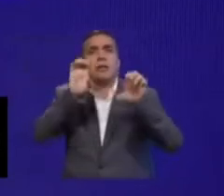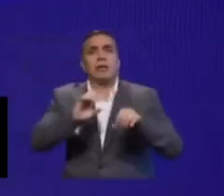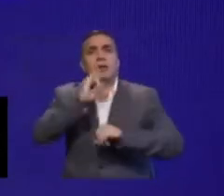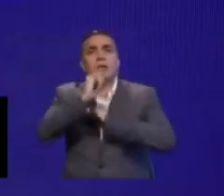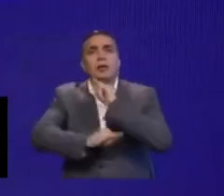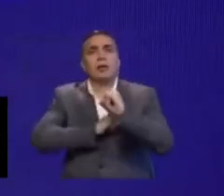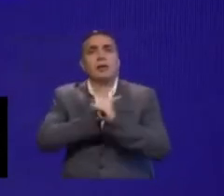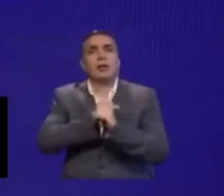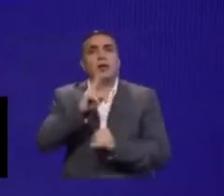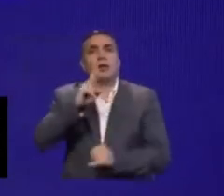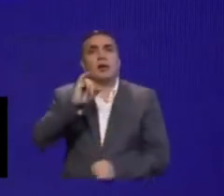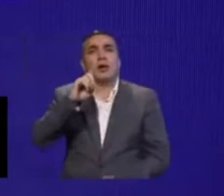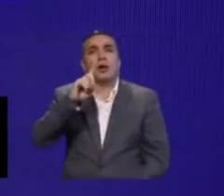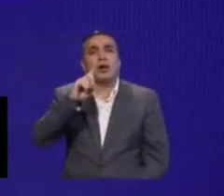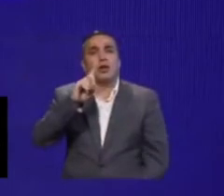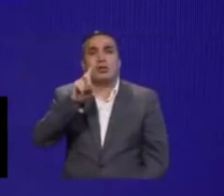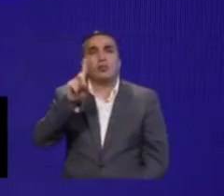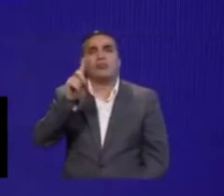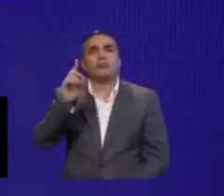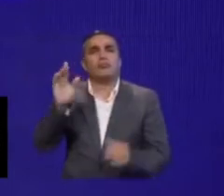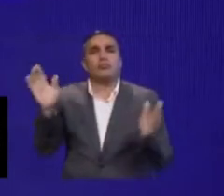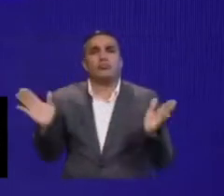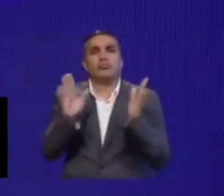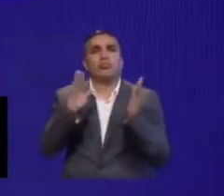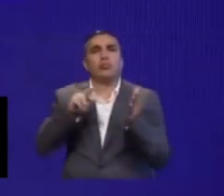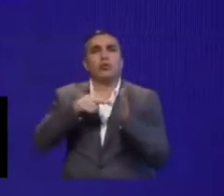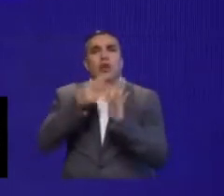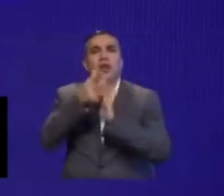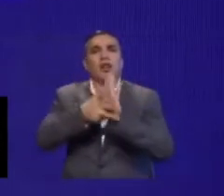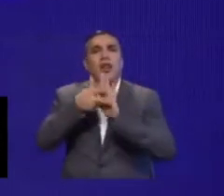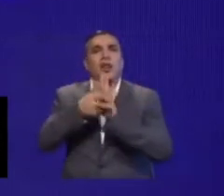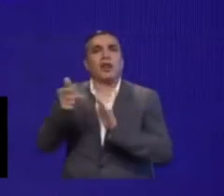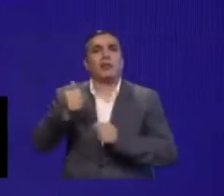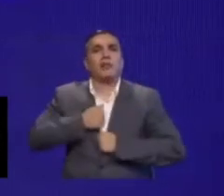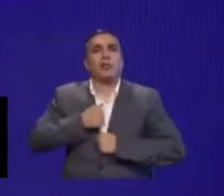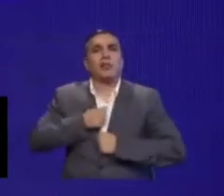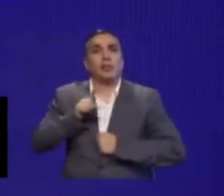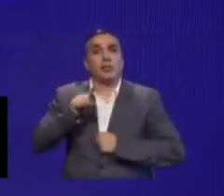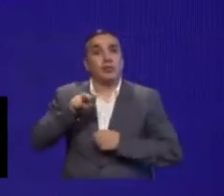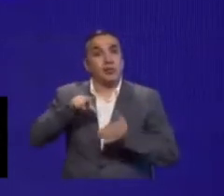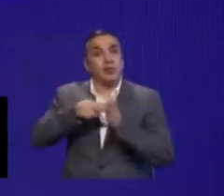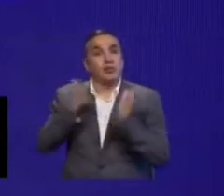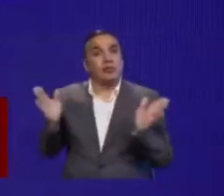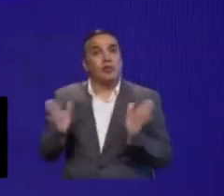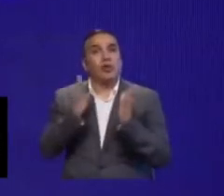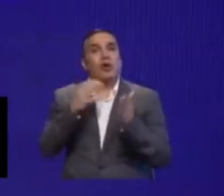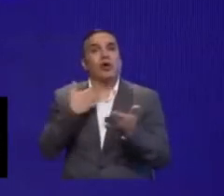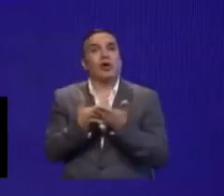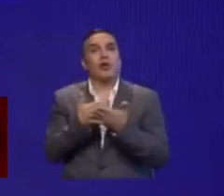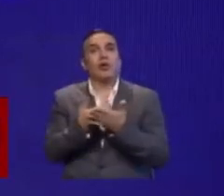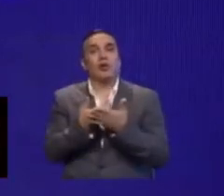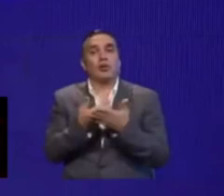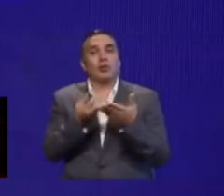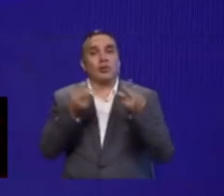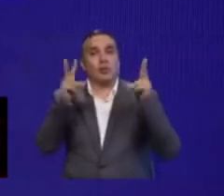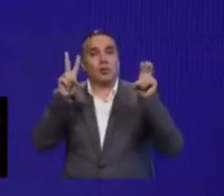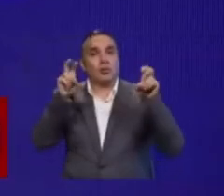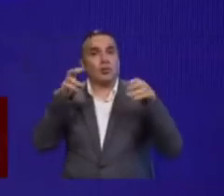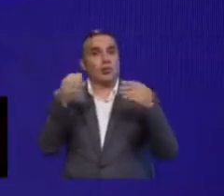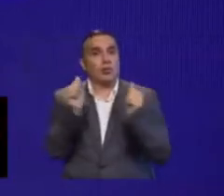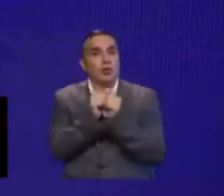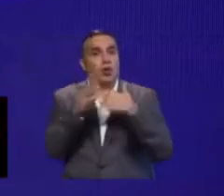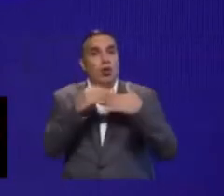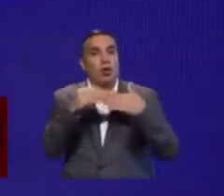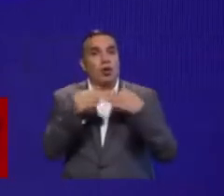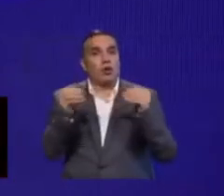Rail es una de ellas que promueve lo que es el tren multimodal, que además activa la economía de manera práctica, y esto asegura la dolarización, repito,